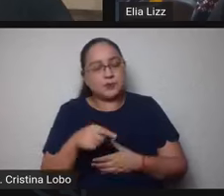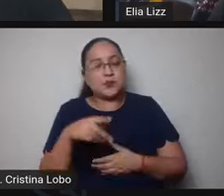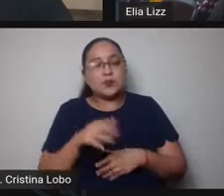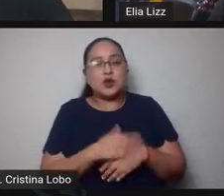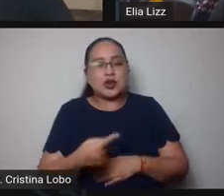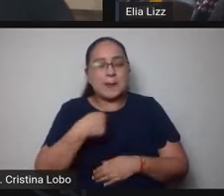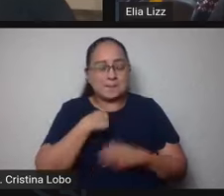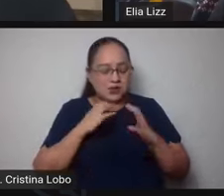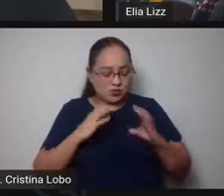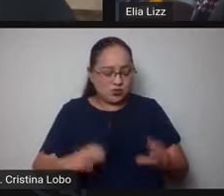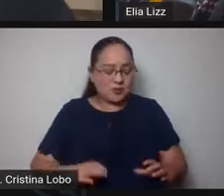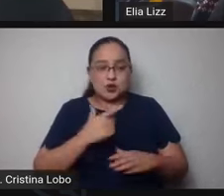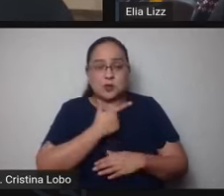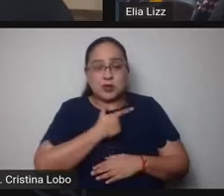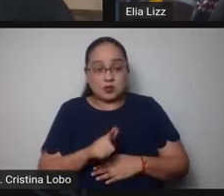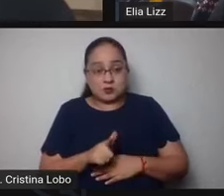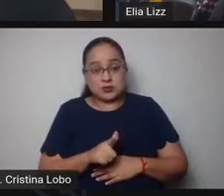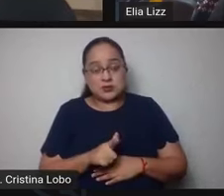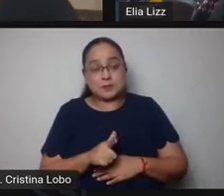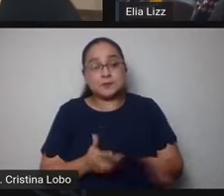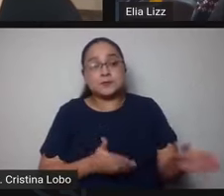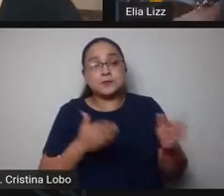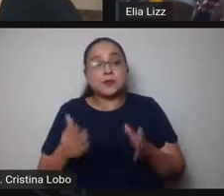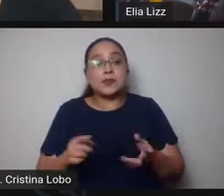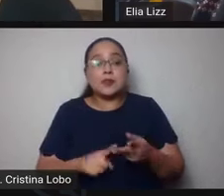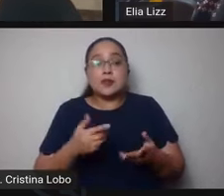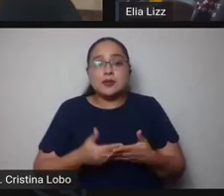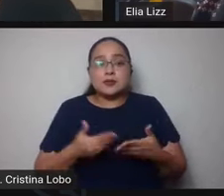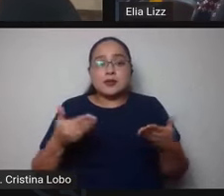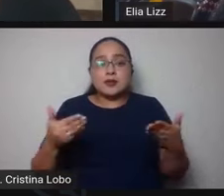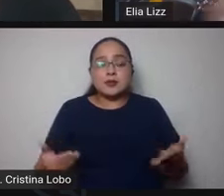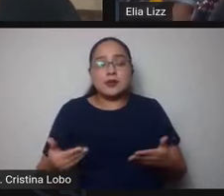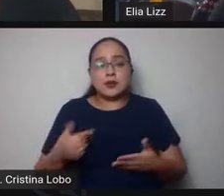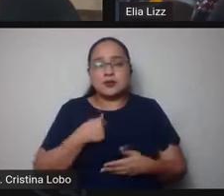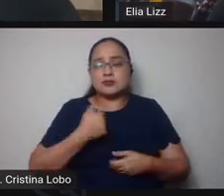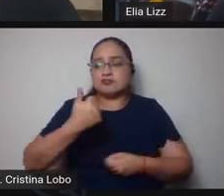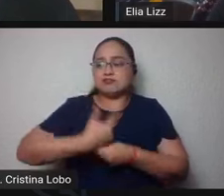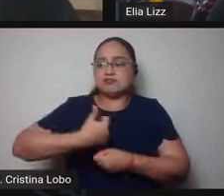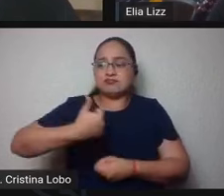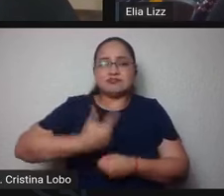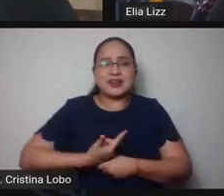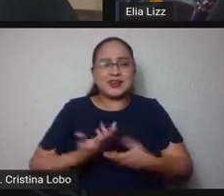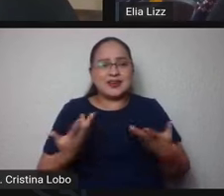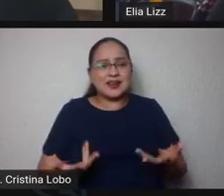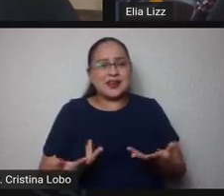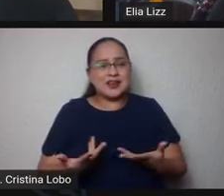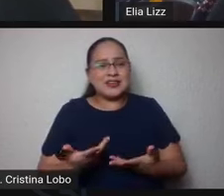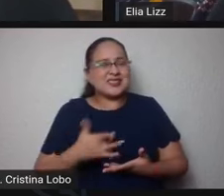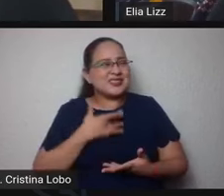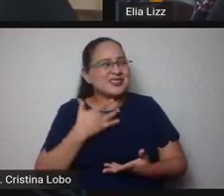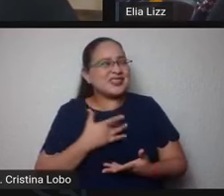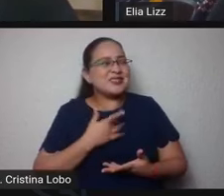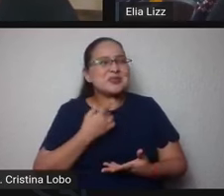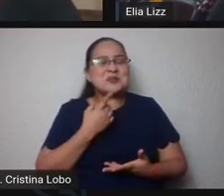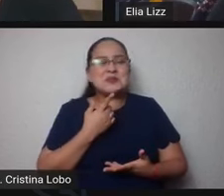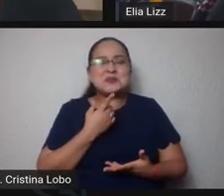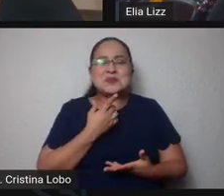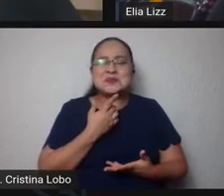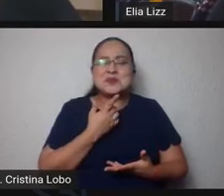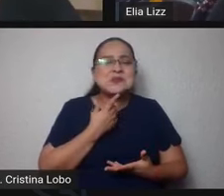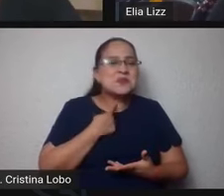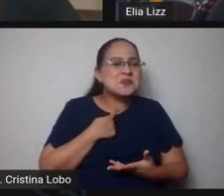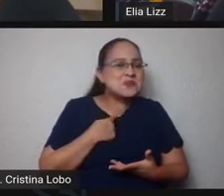mi físico. Eso pensé en un principio. Ahora me doy cuenta que ya no tengo ganas. ¿Se me fue el libido?